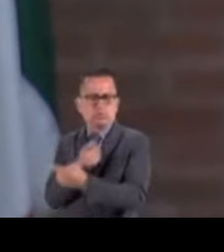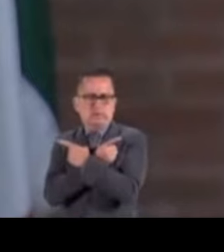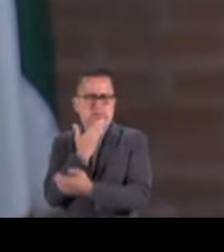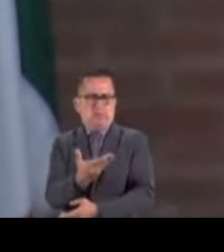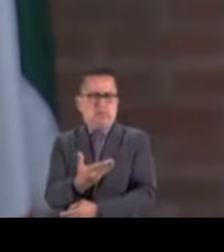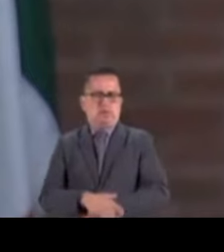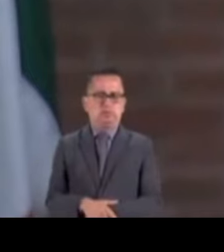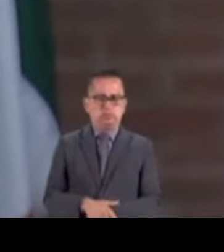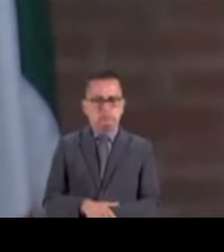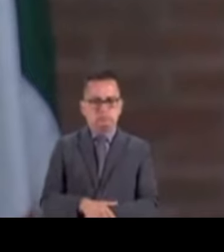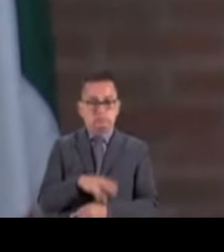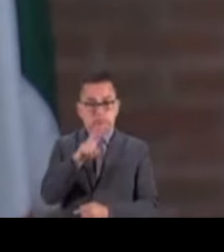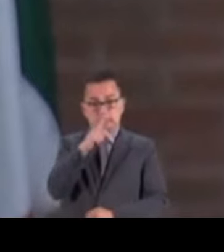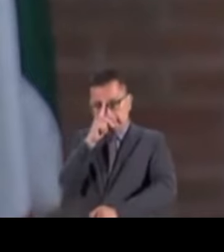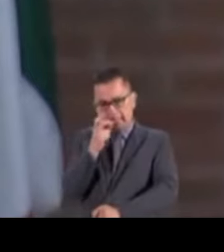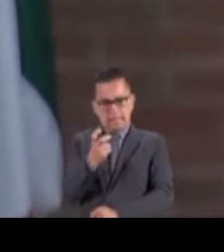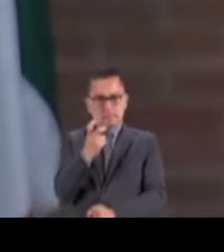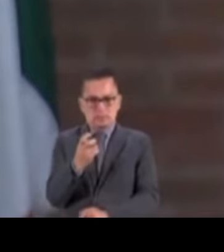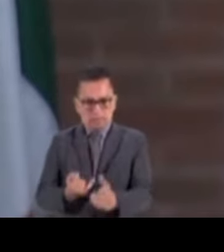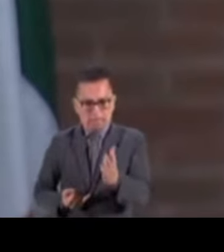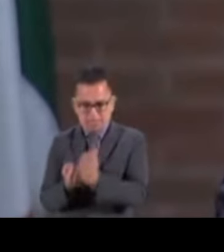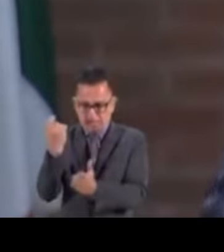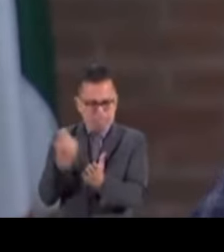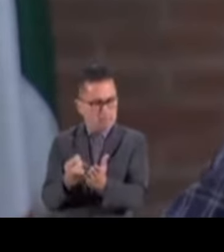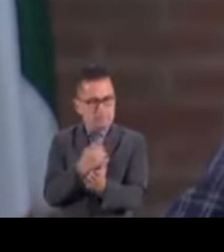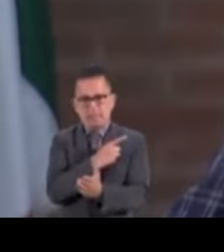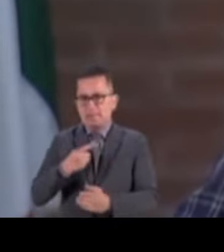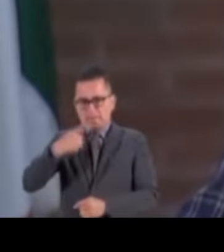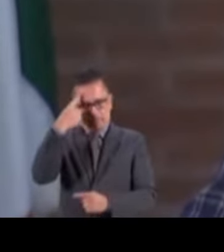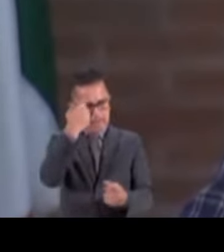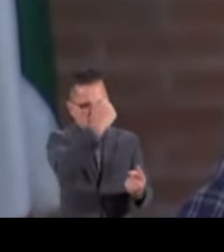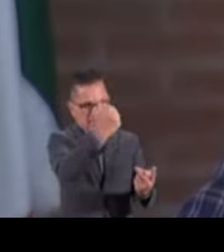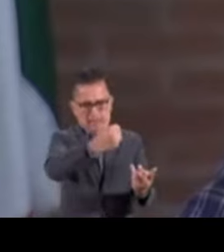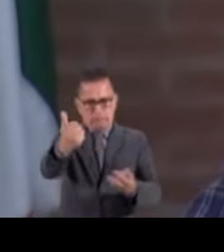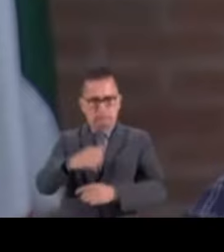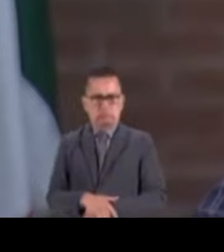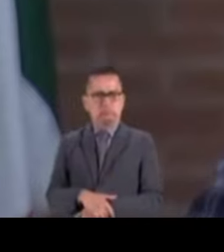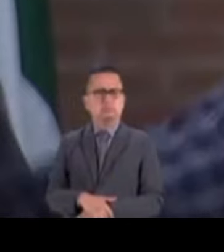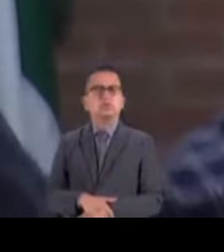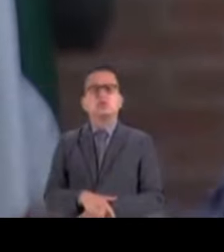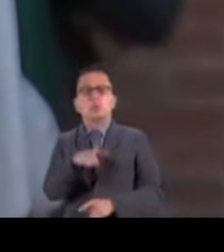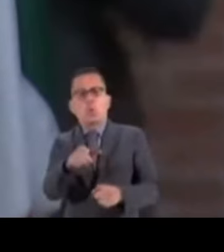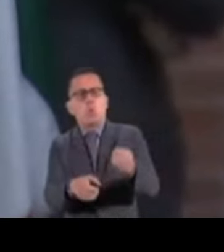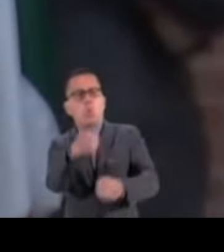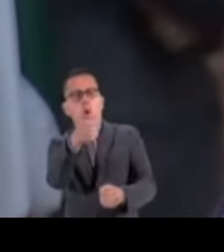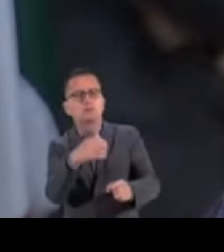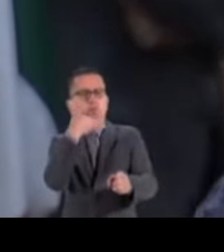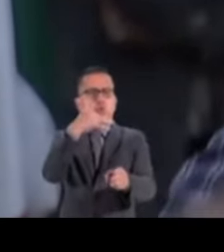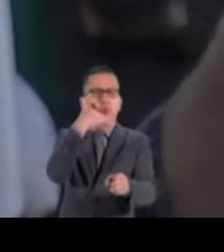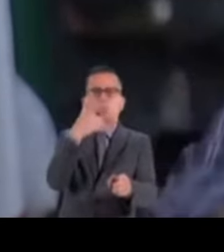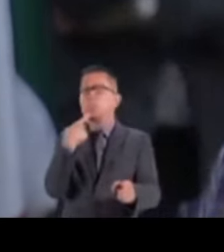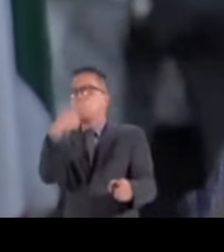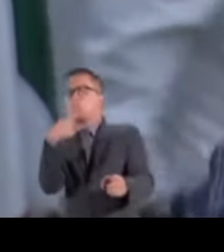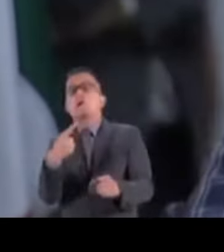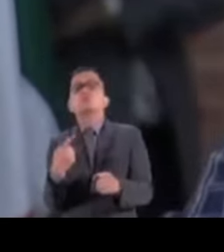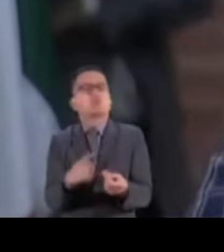pena. La sentencia se debe individualizar. ¿Dónde están las denuncias contra los jueces corruptos? El PAN las acompaña